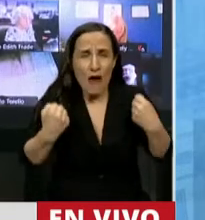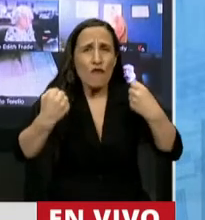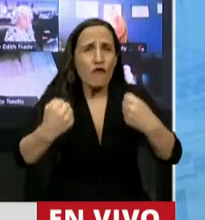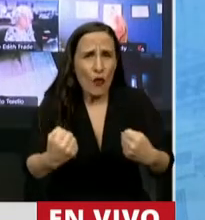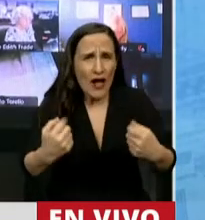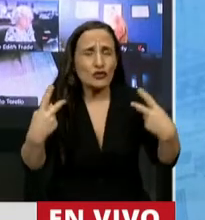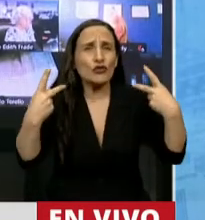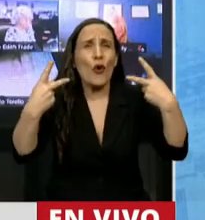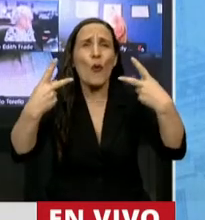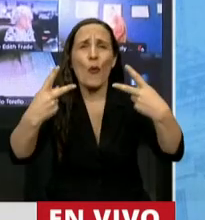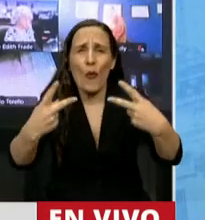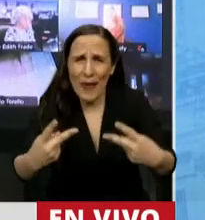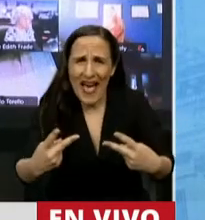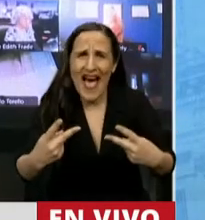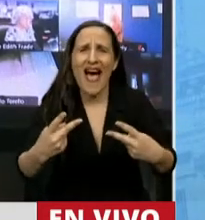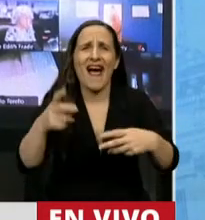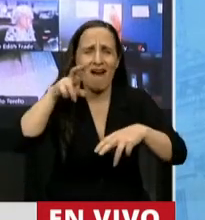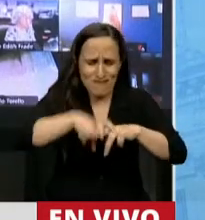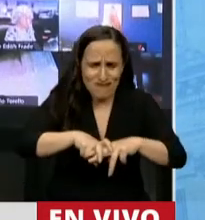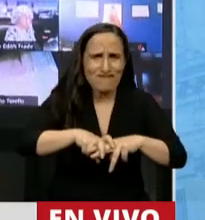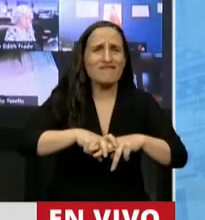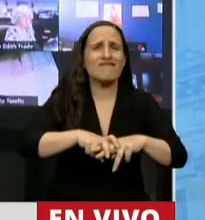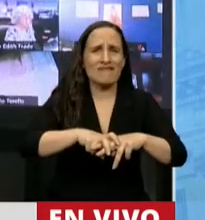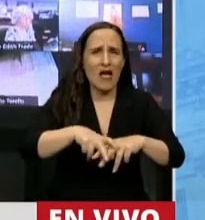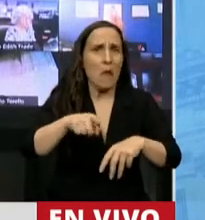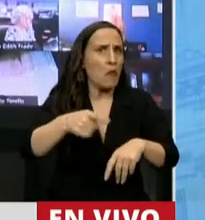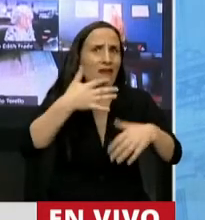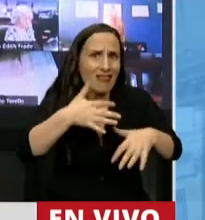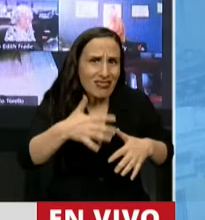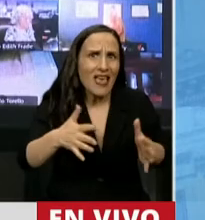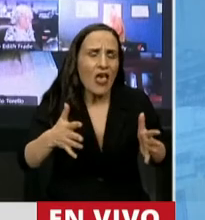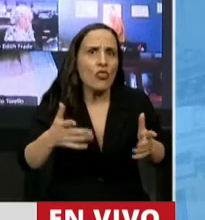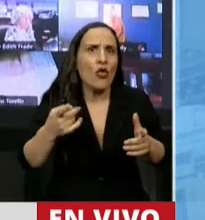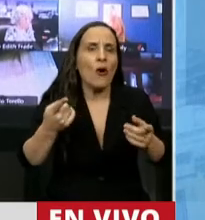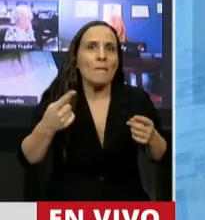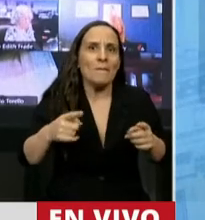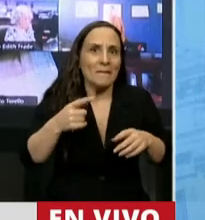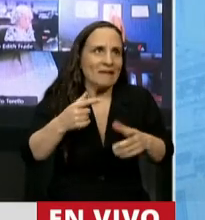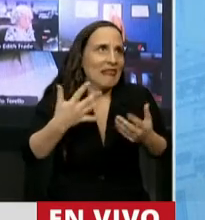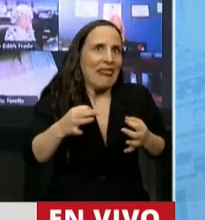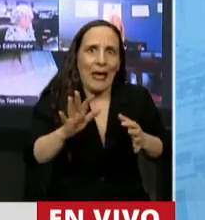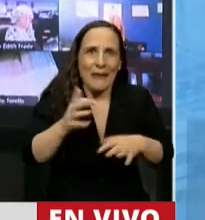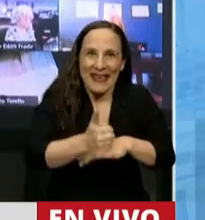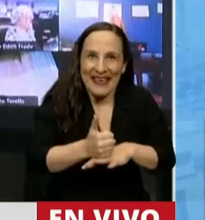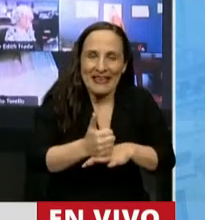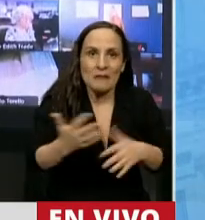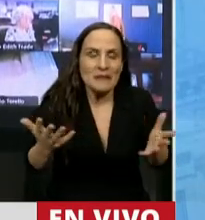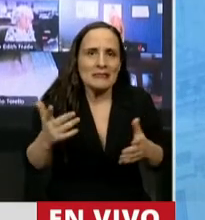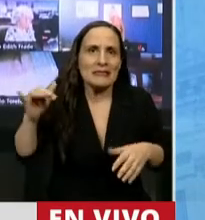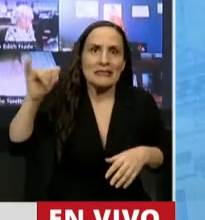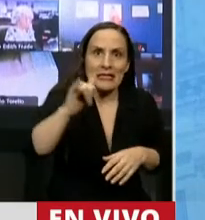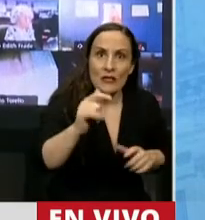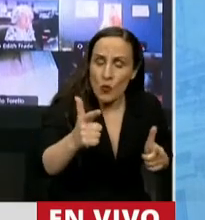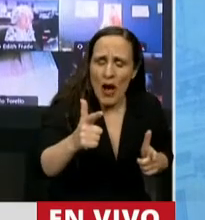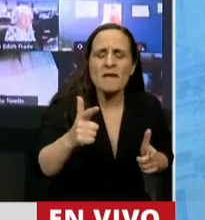y de estar en las sesiones, porque entendemos que tiene que ser así, y si no hay vuelos, de hacerlo como corresponde, por tierra o de la forma que